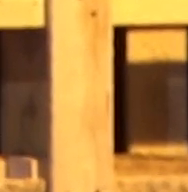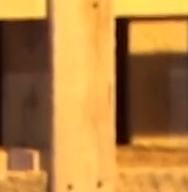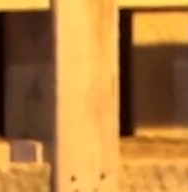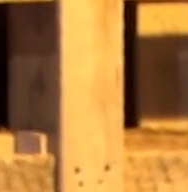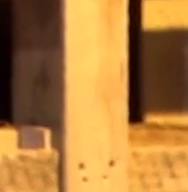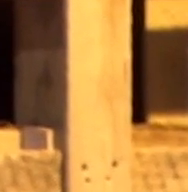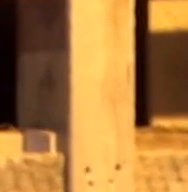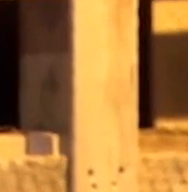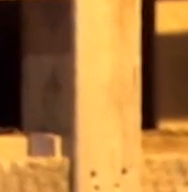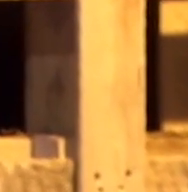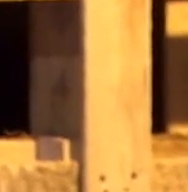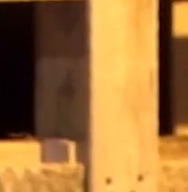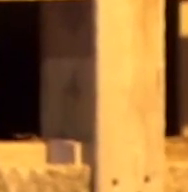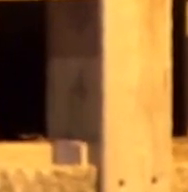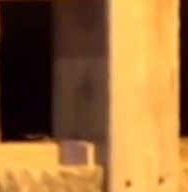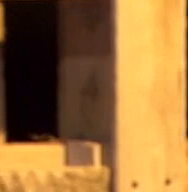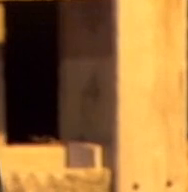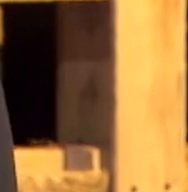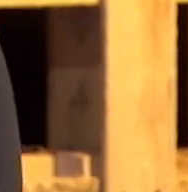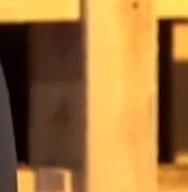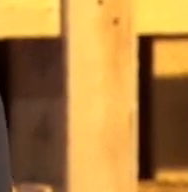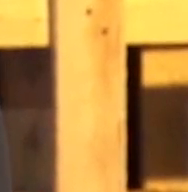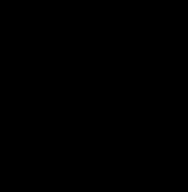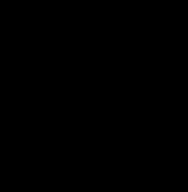esa decisión.